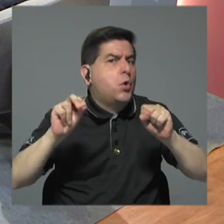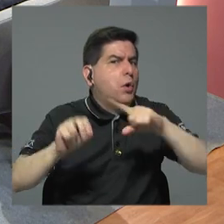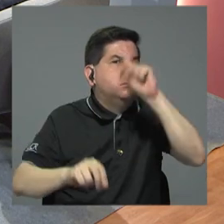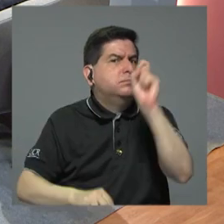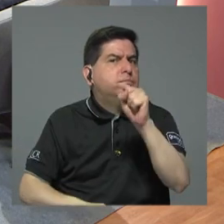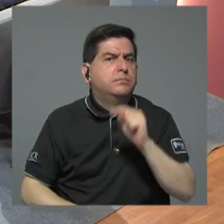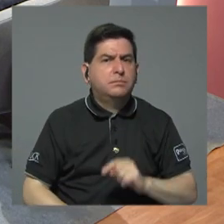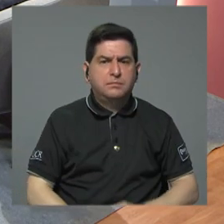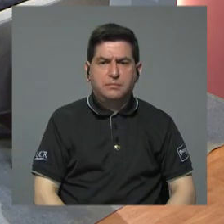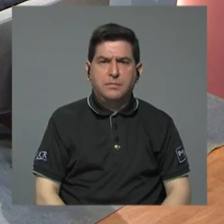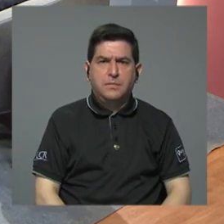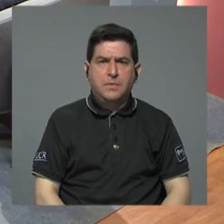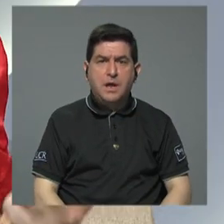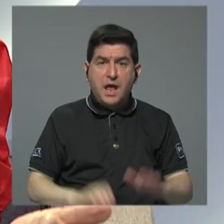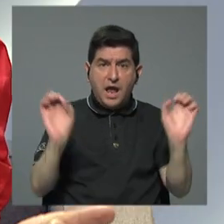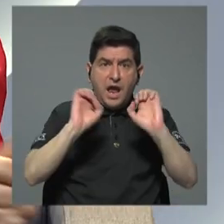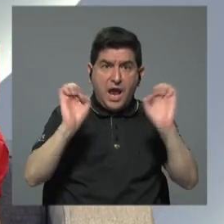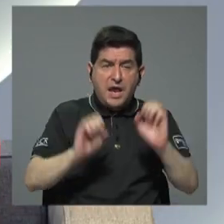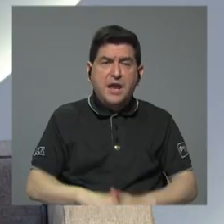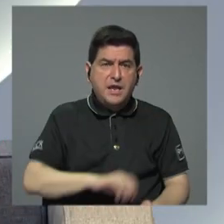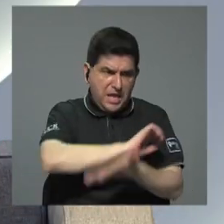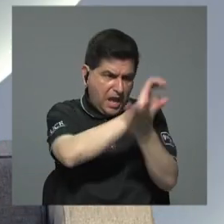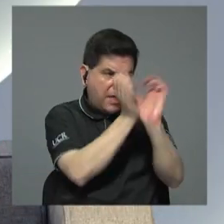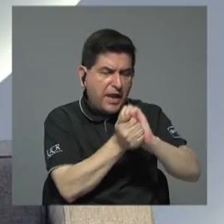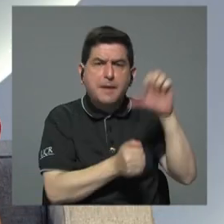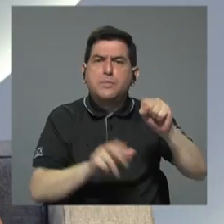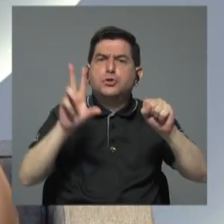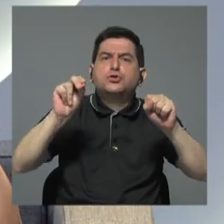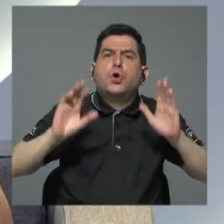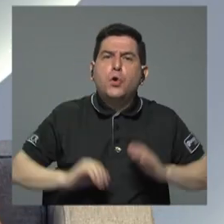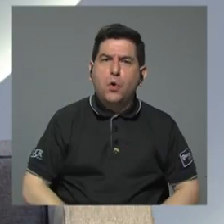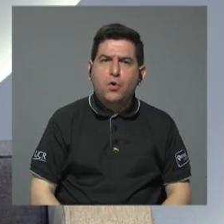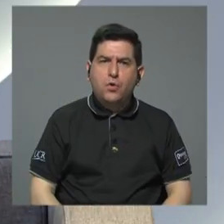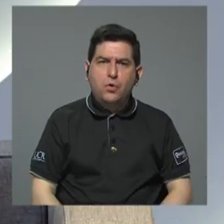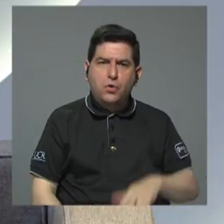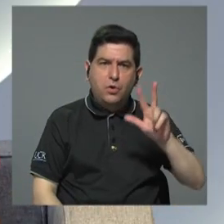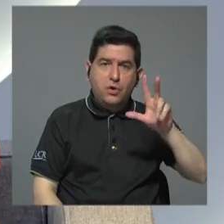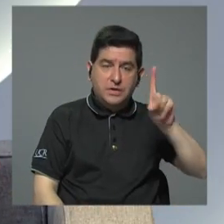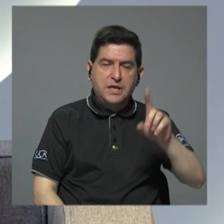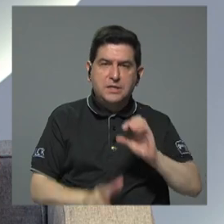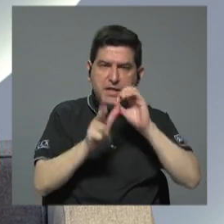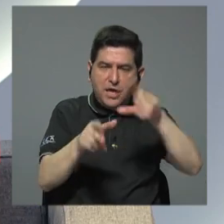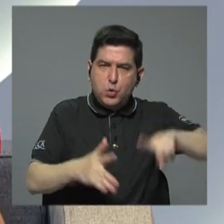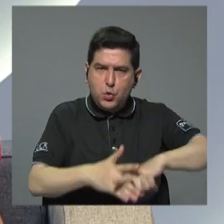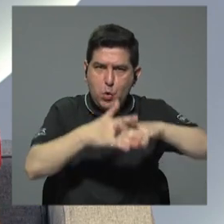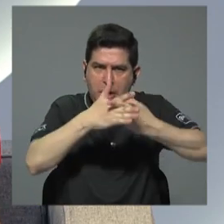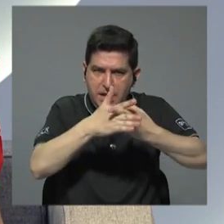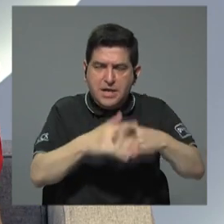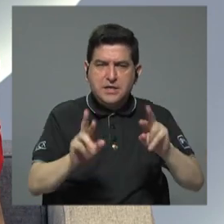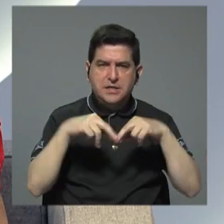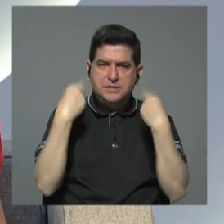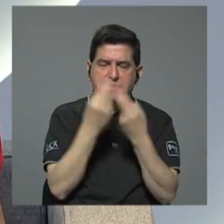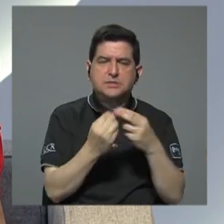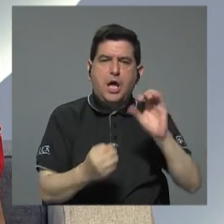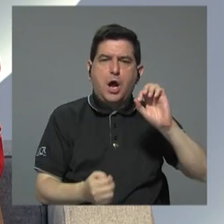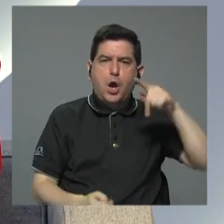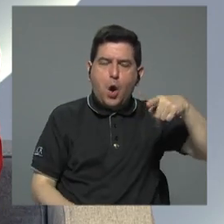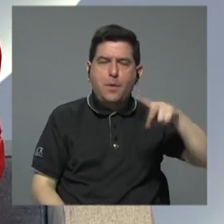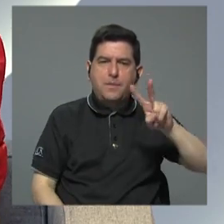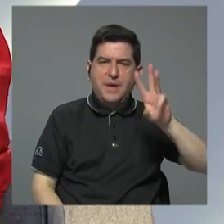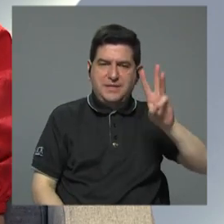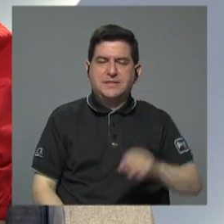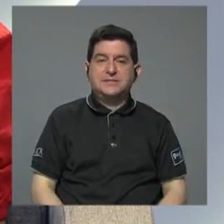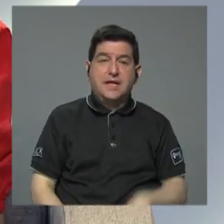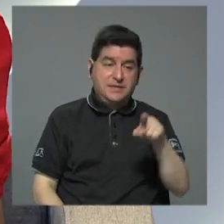Entonces, ¿debe haber energías de transición, sí o no? Recordemos que el 31 de octubre arranca la reunión de la COP26 en